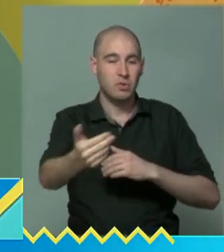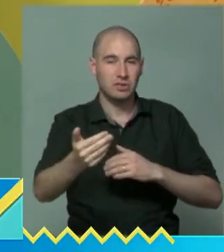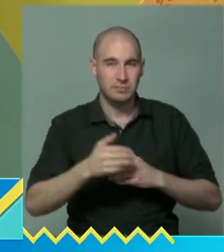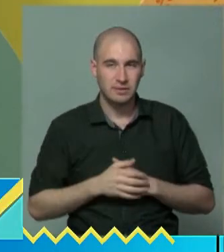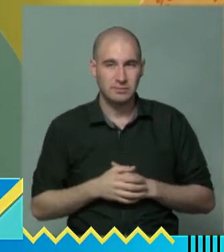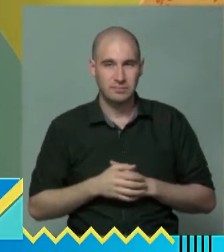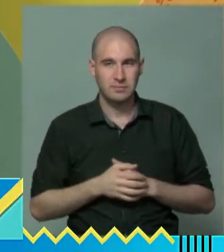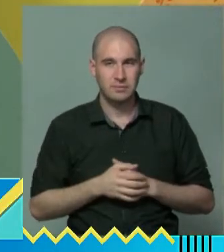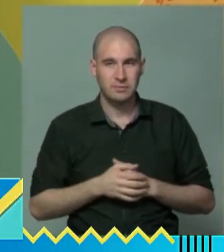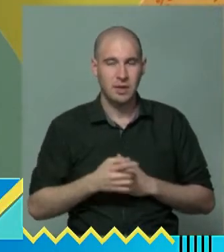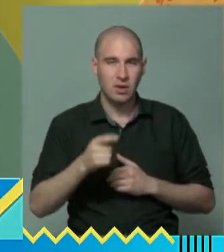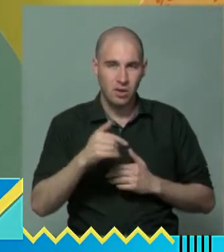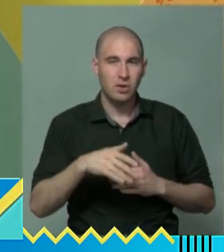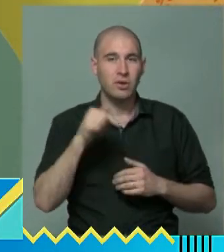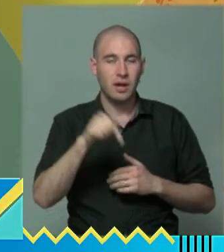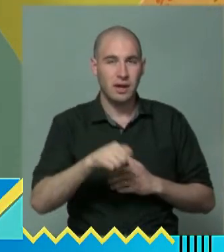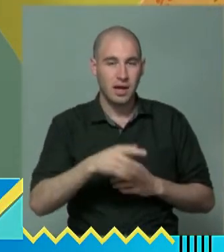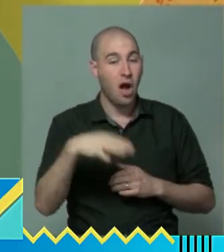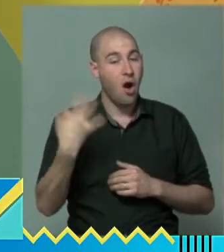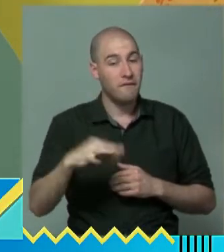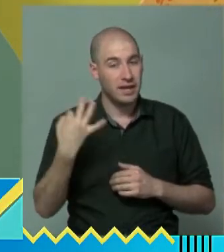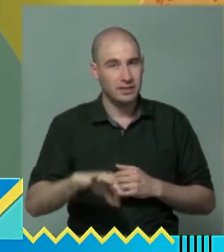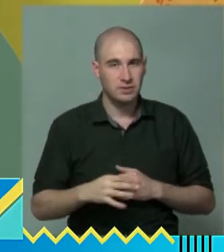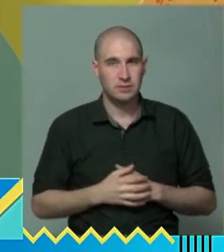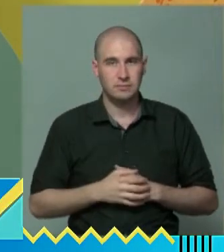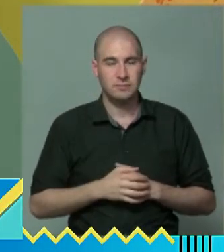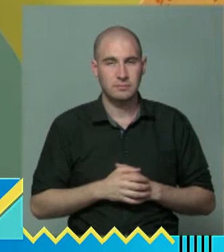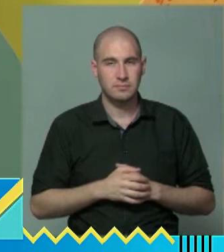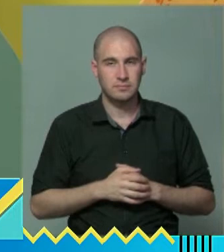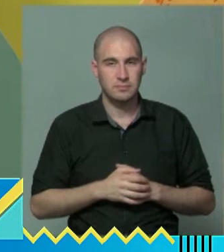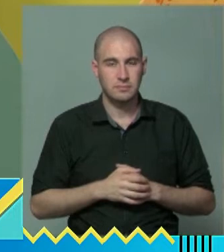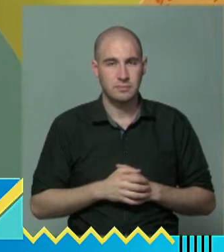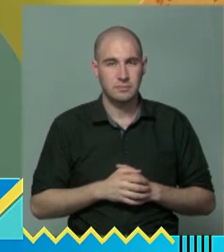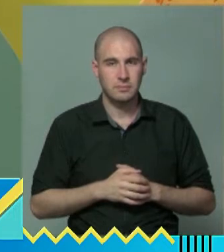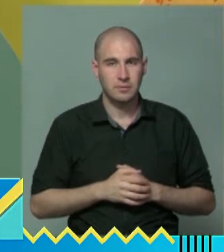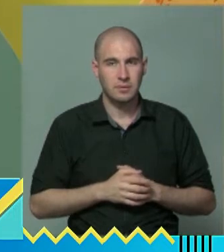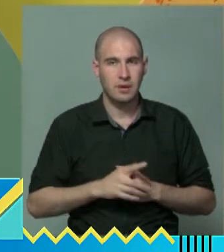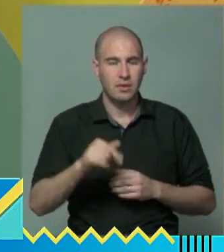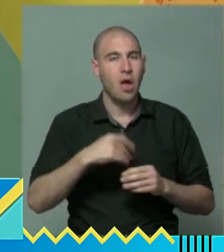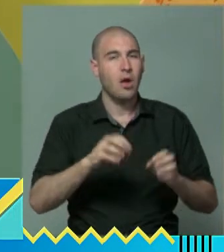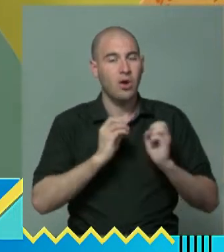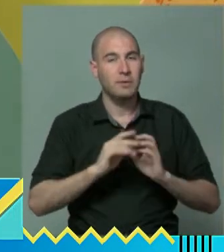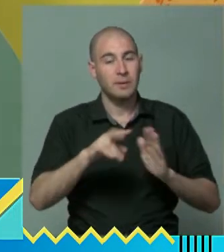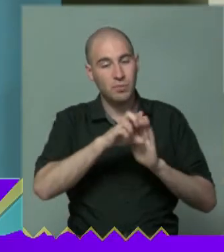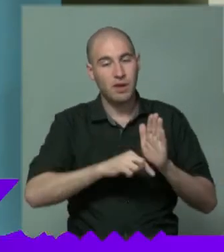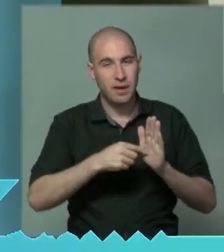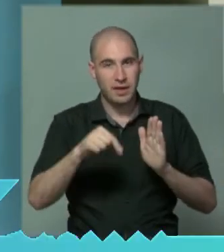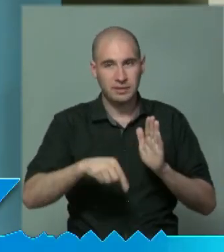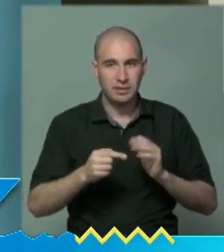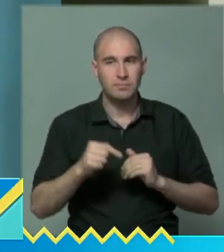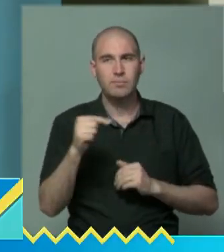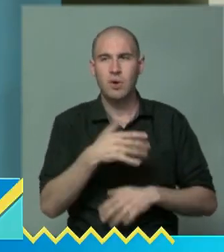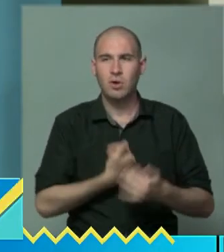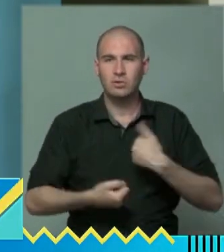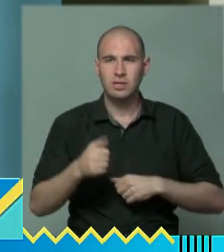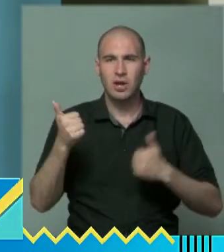Bueno, o sea que vamos a tener la obligación de de poner en funcionamiento estos programas. Bueno, hablaba justamente